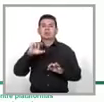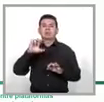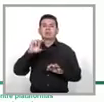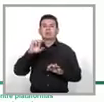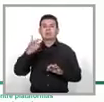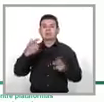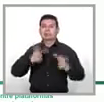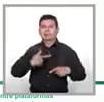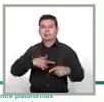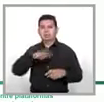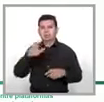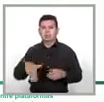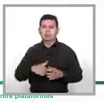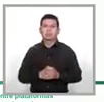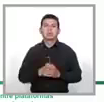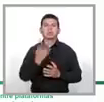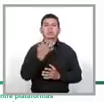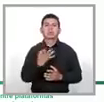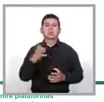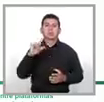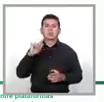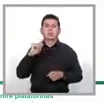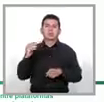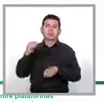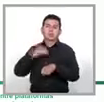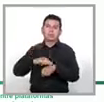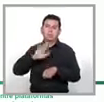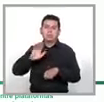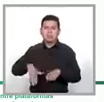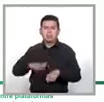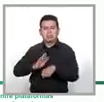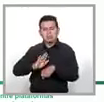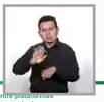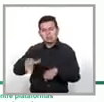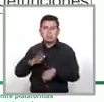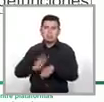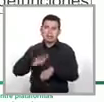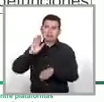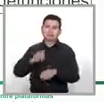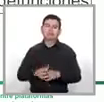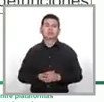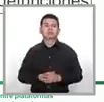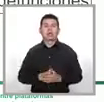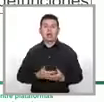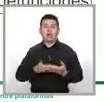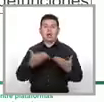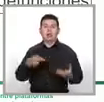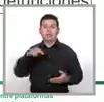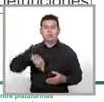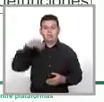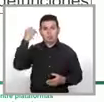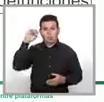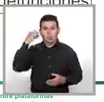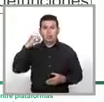10.637 defunciones, 470 más que el corte del día de ayer. Con respecto al